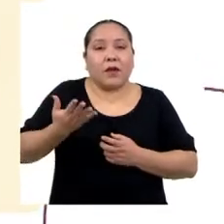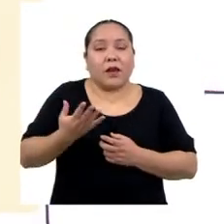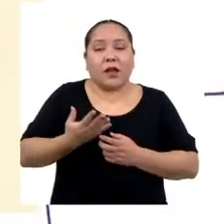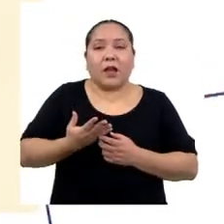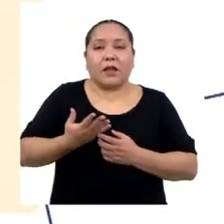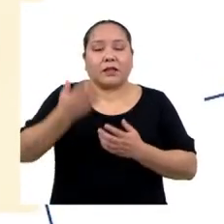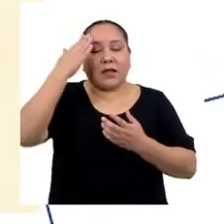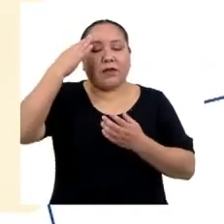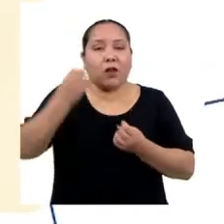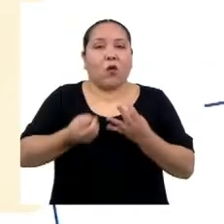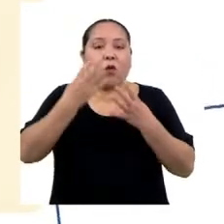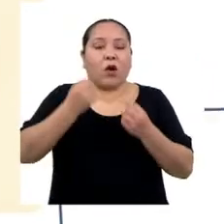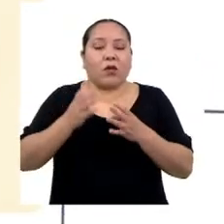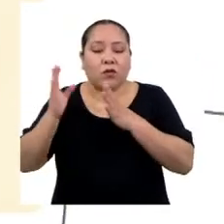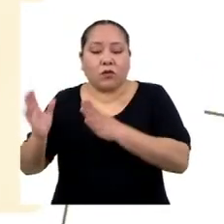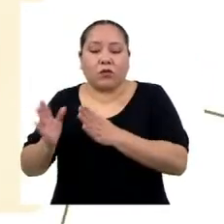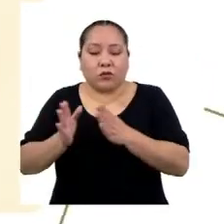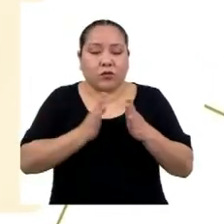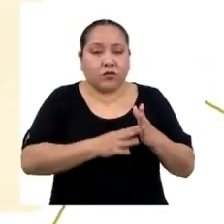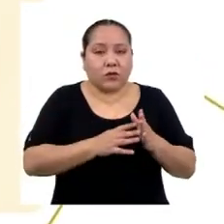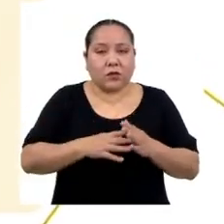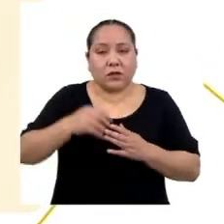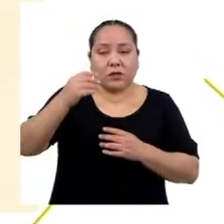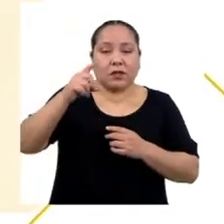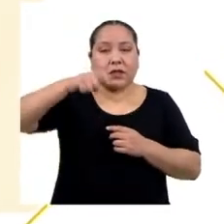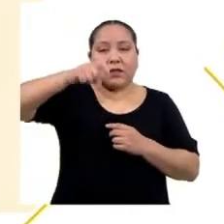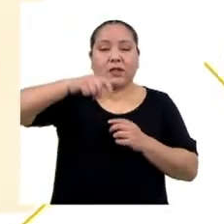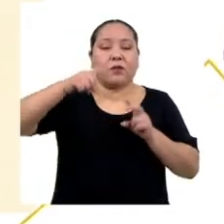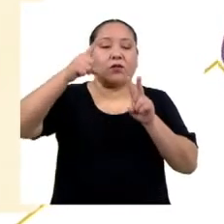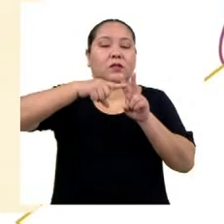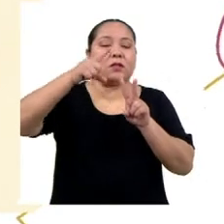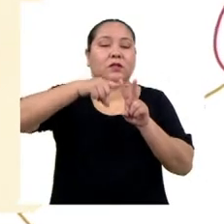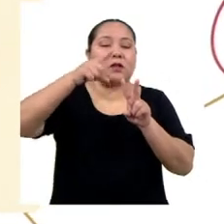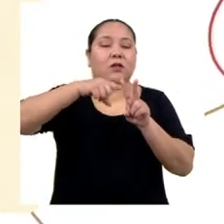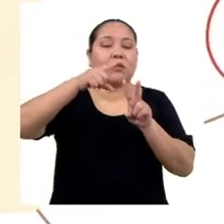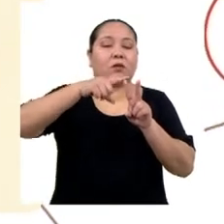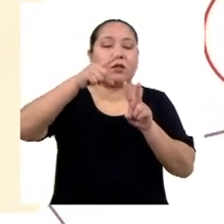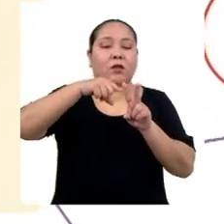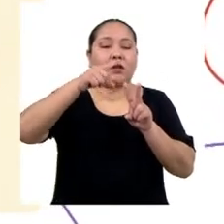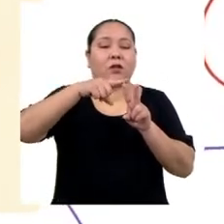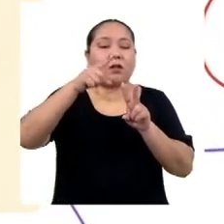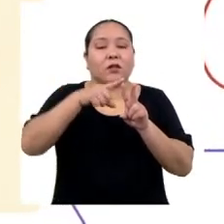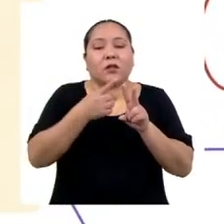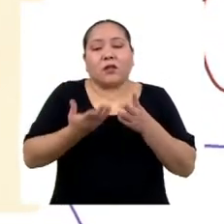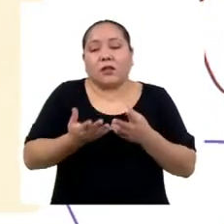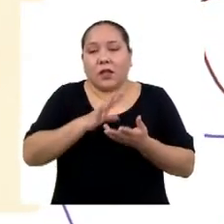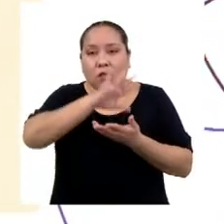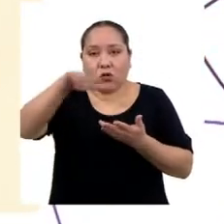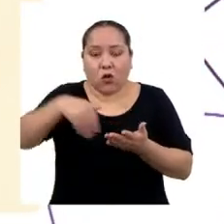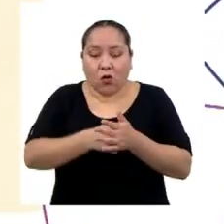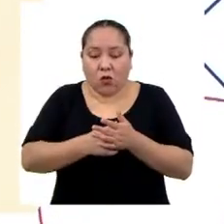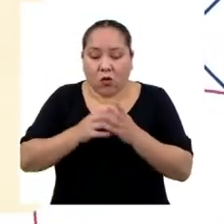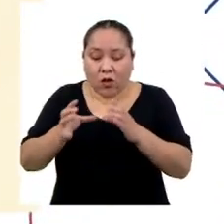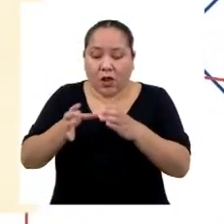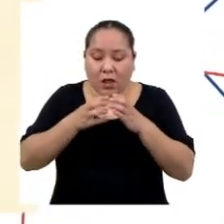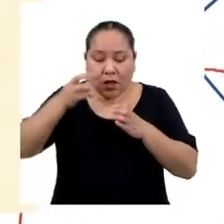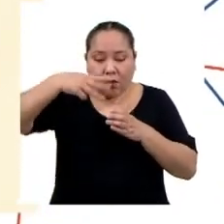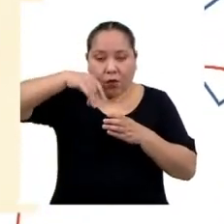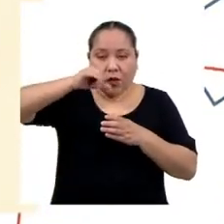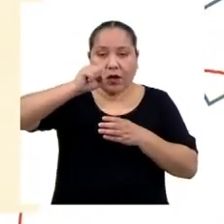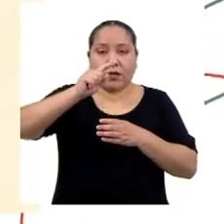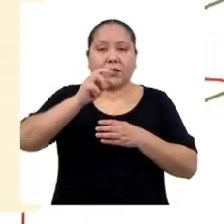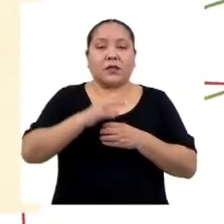cantidad de intervalos debemos sacar la raíz cuadrada de nuestro total de muestreo. En este caso,